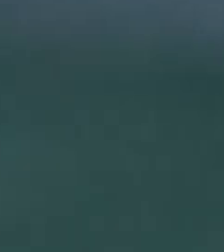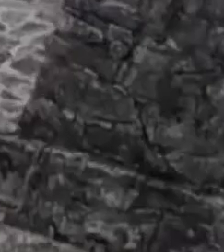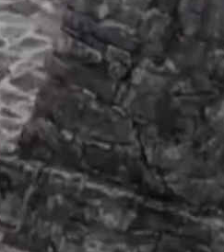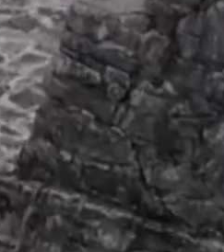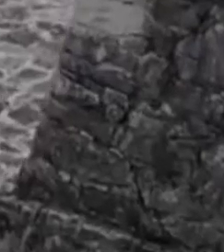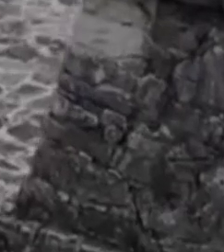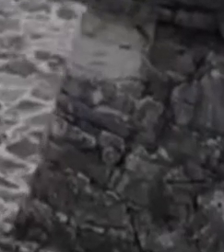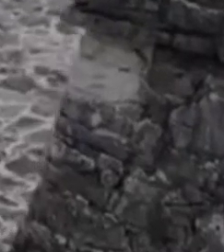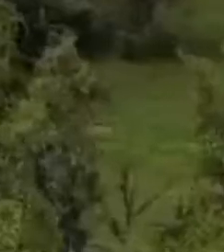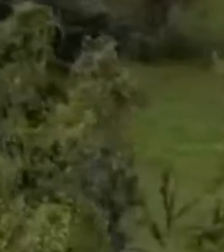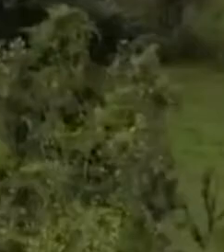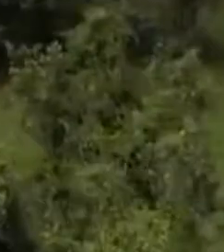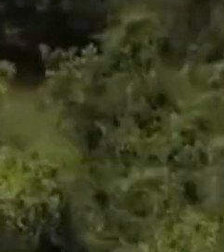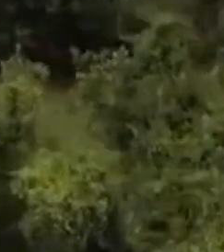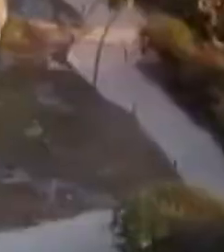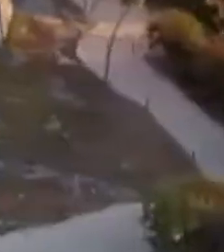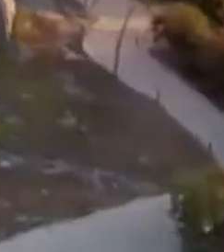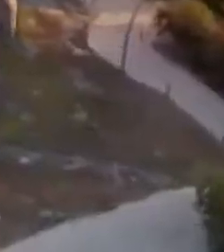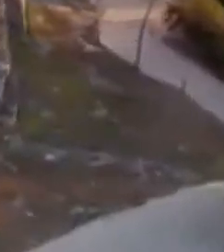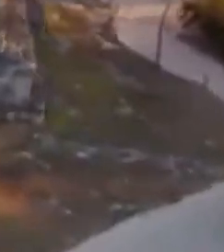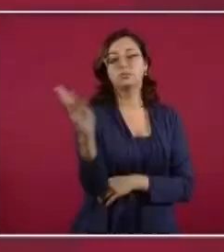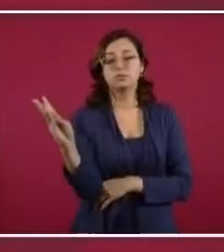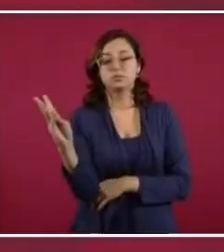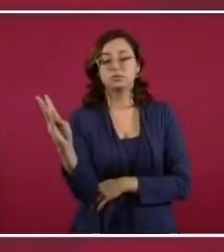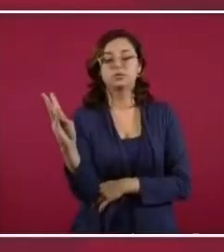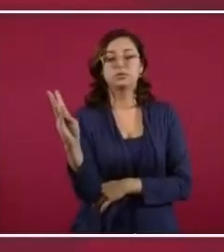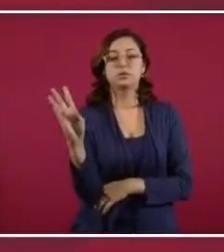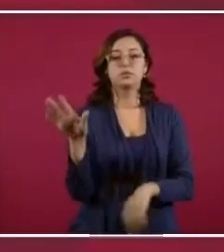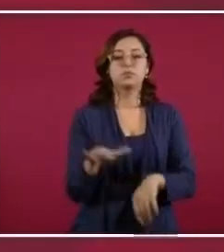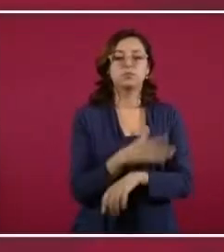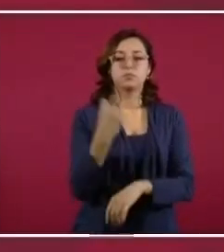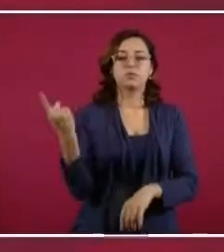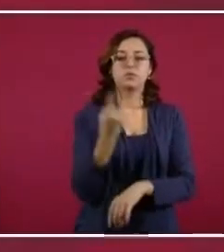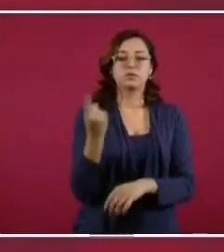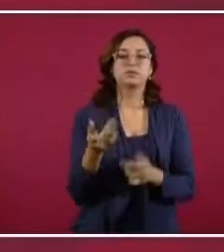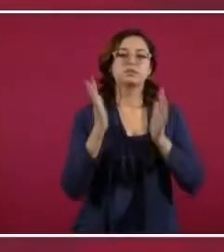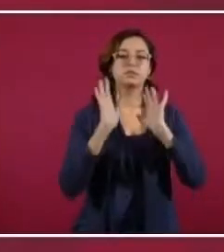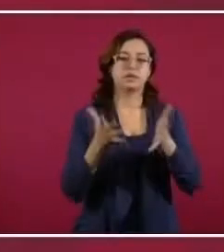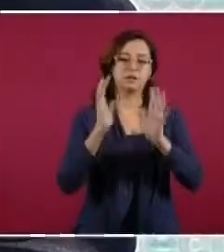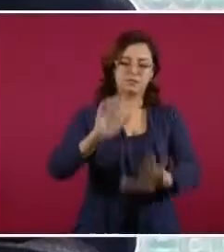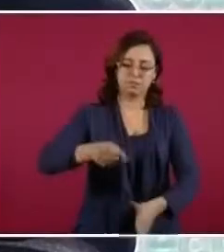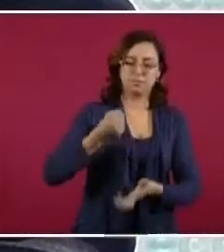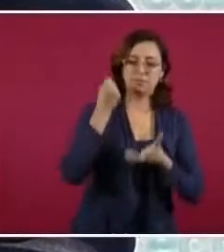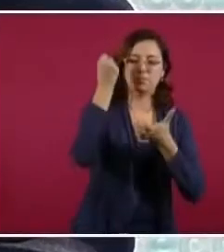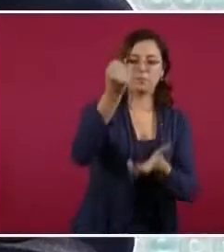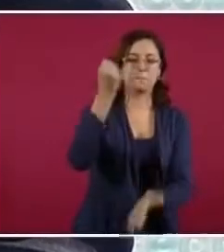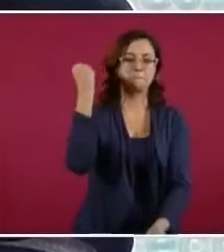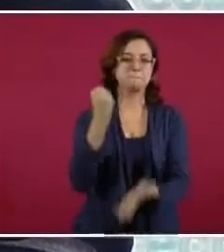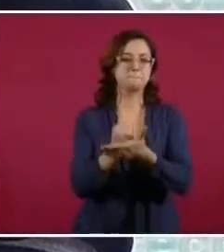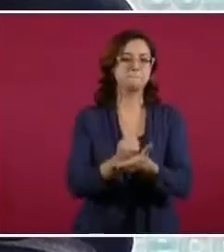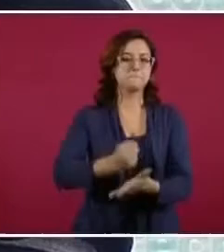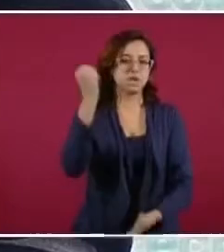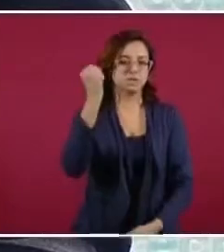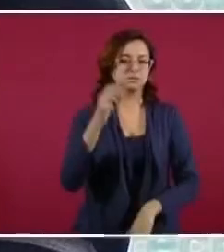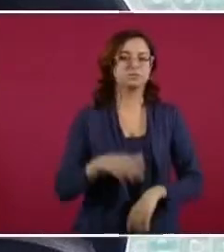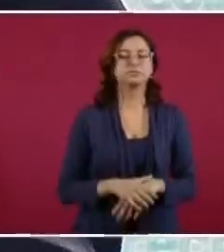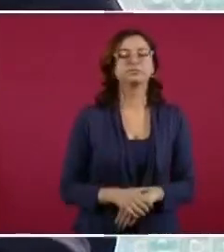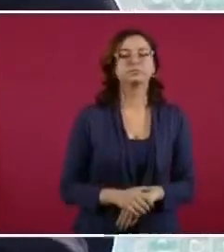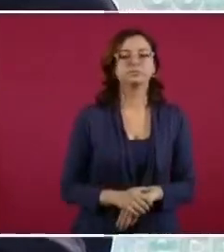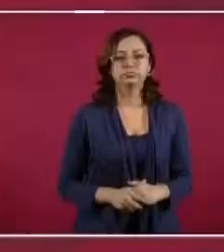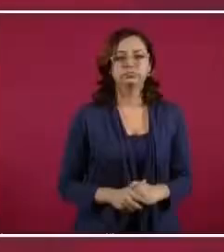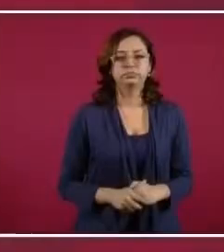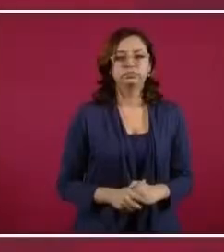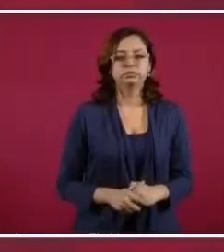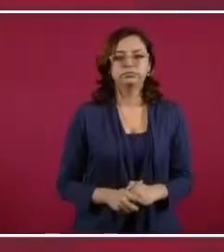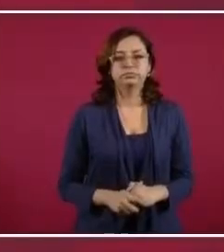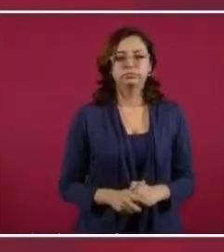muy contento de que se haya aprobado y precisó que de esta manera se garantiza la continuidad en los programas y se seguirá apoyando a millones